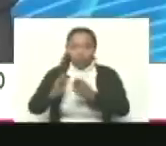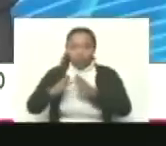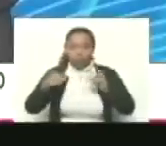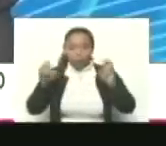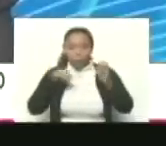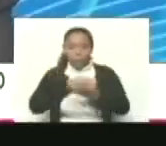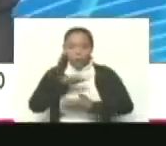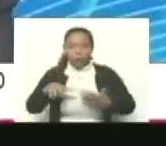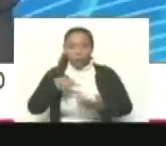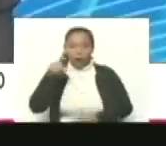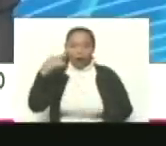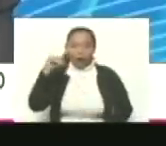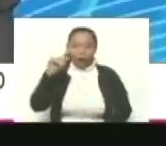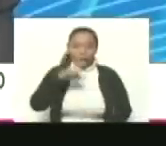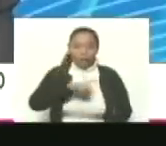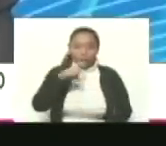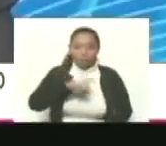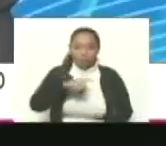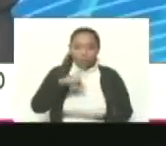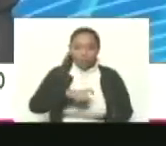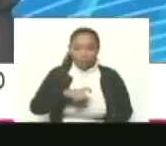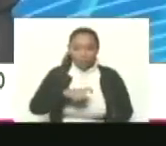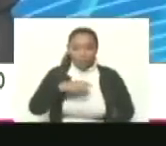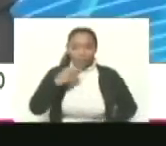Castro, y hagamos